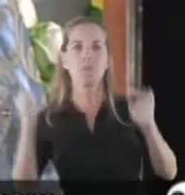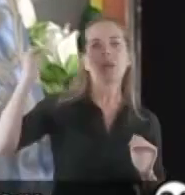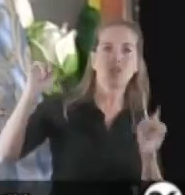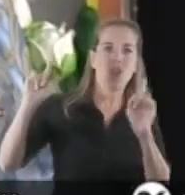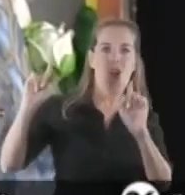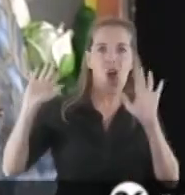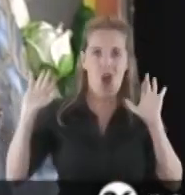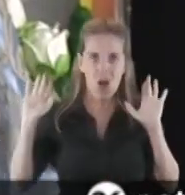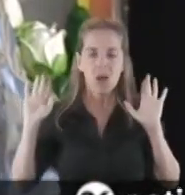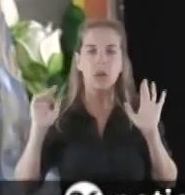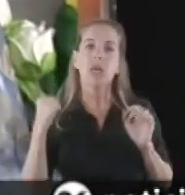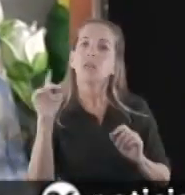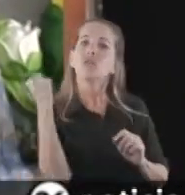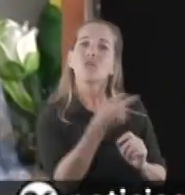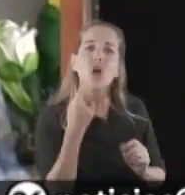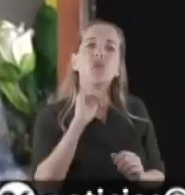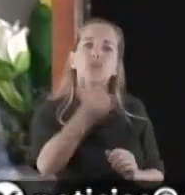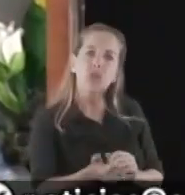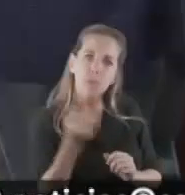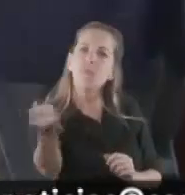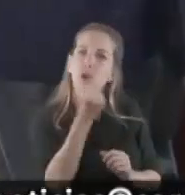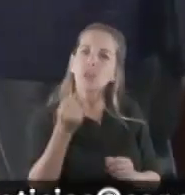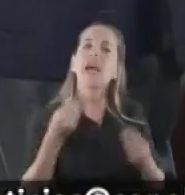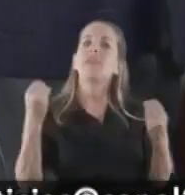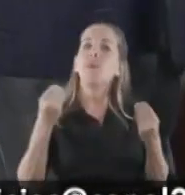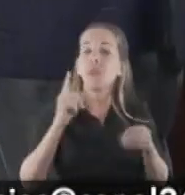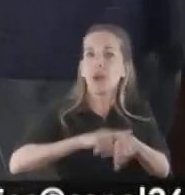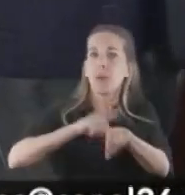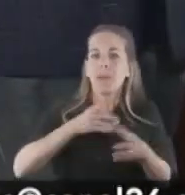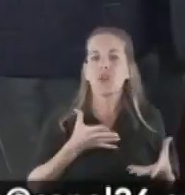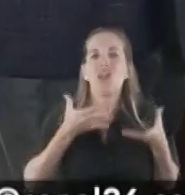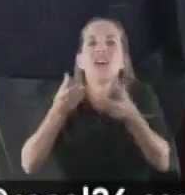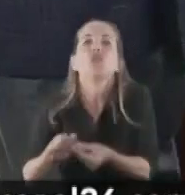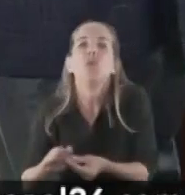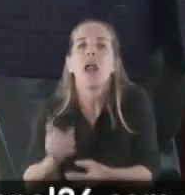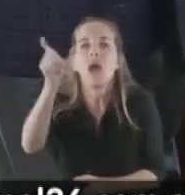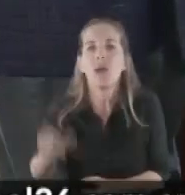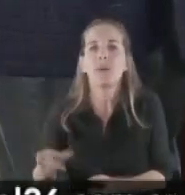somos todos muy importantes a la hora de tender la mano al que está necesitado.